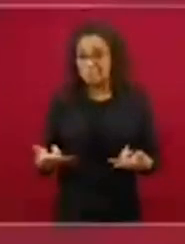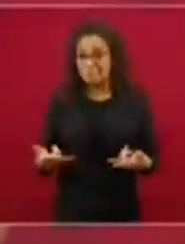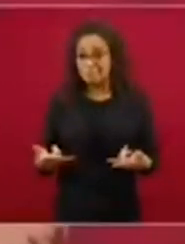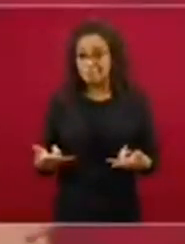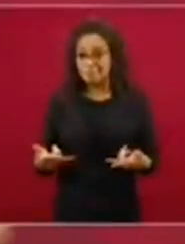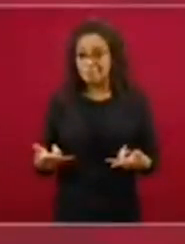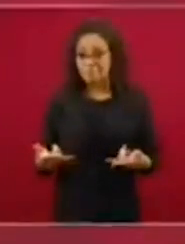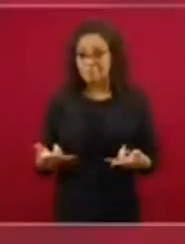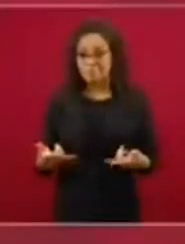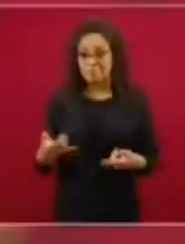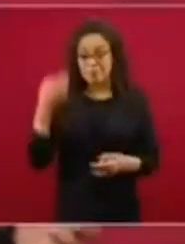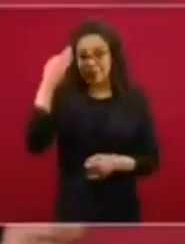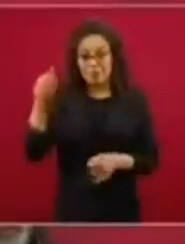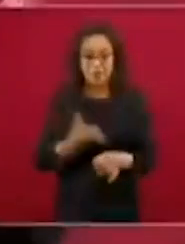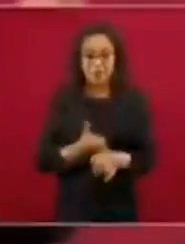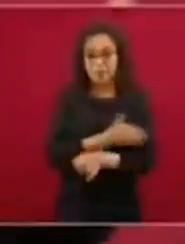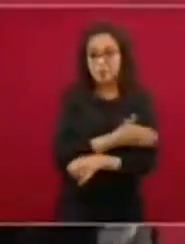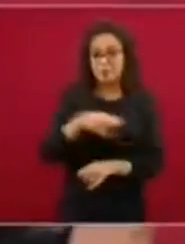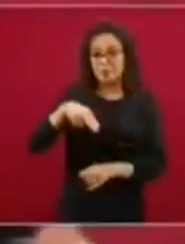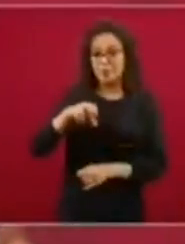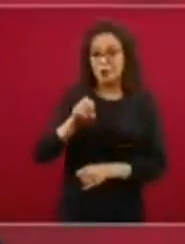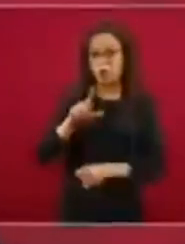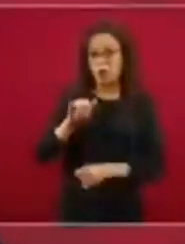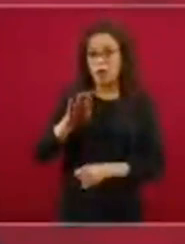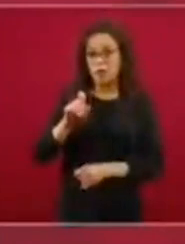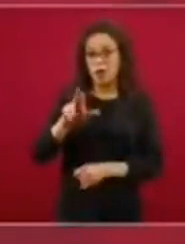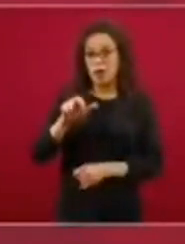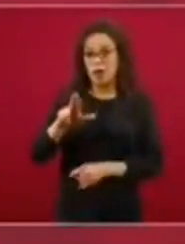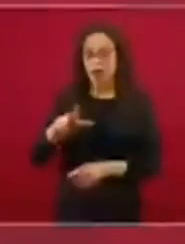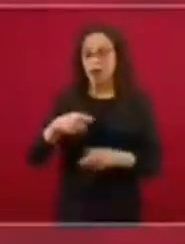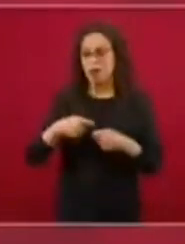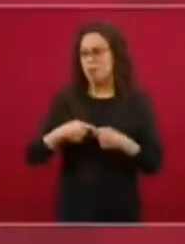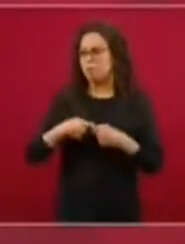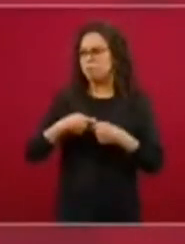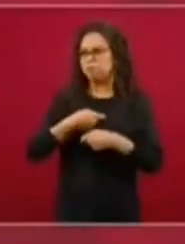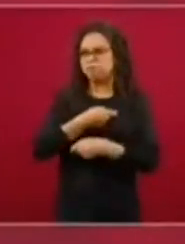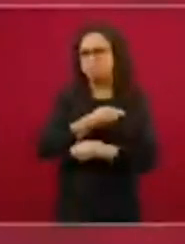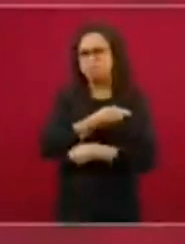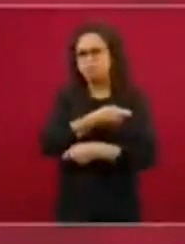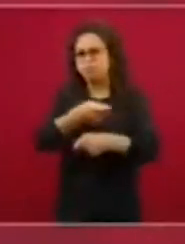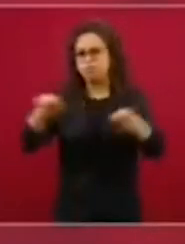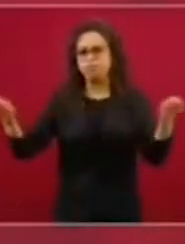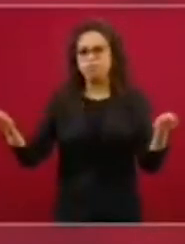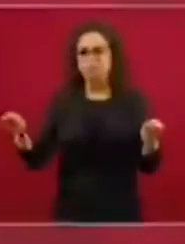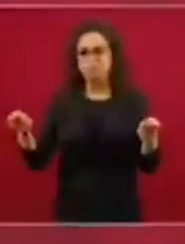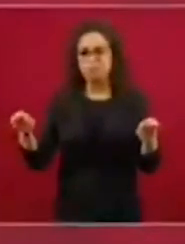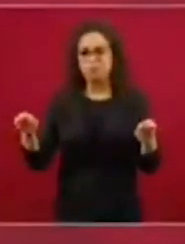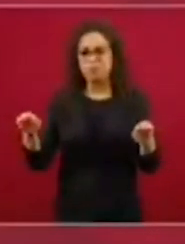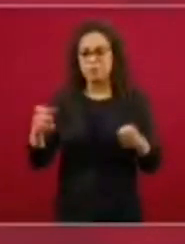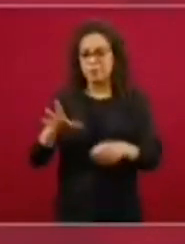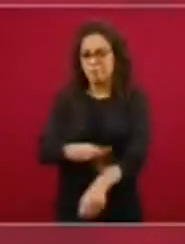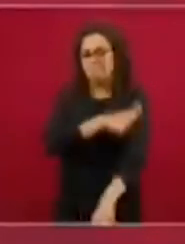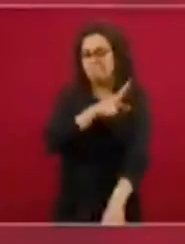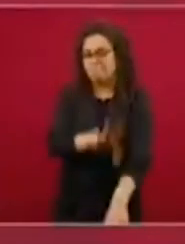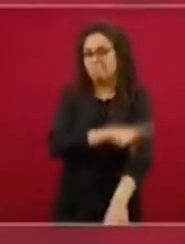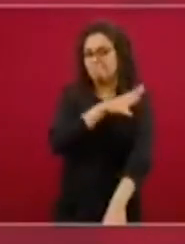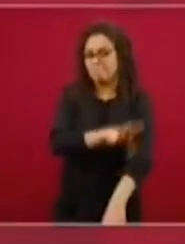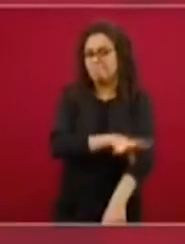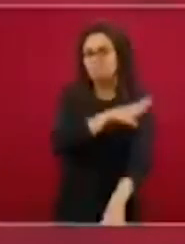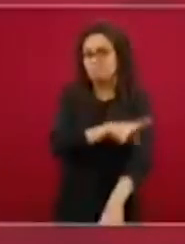En el periodo neoliberal les entregaron el mercado o parte del mercado de la energía eléctrica.